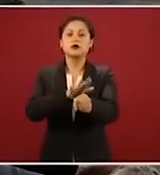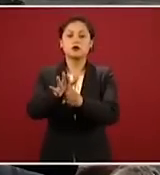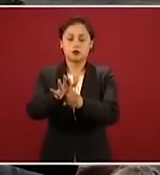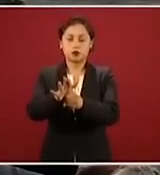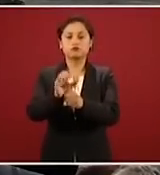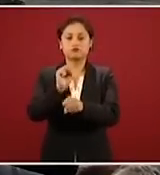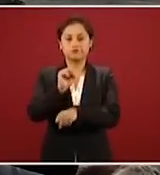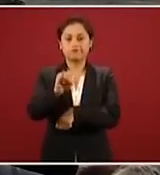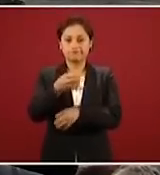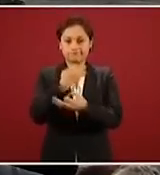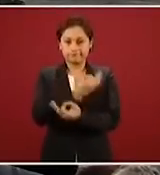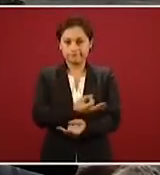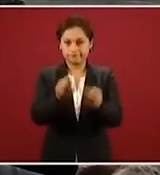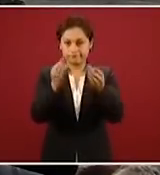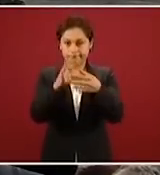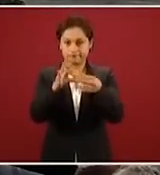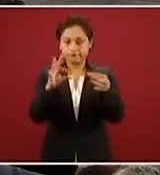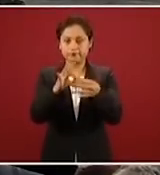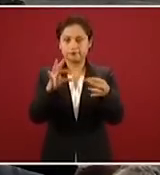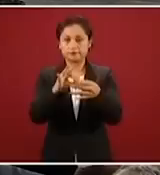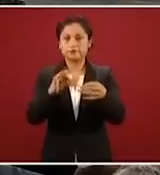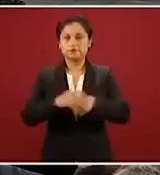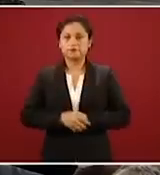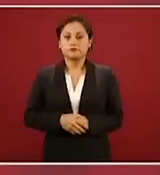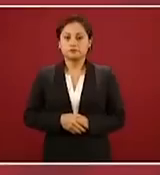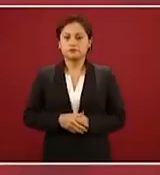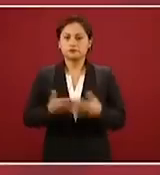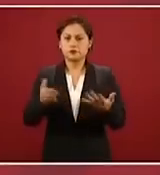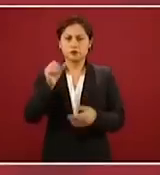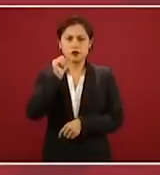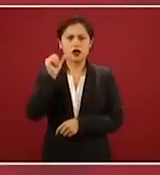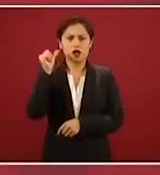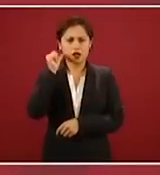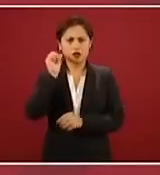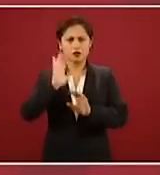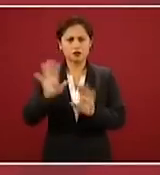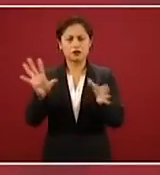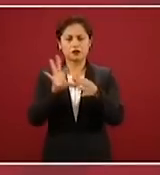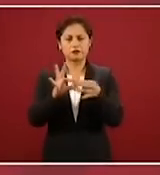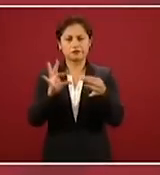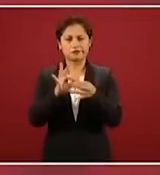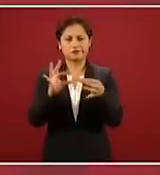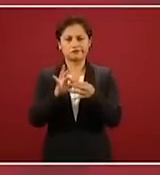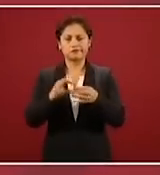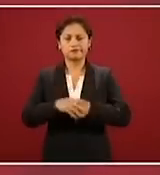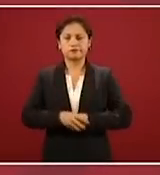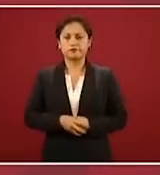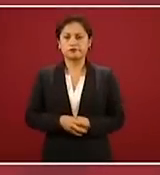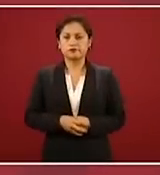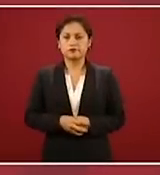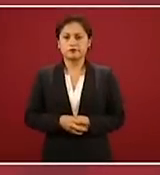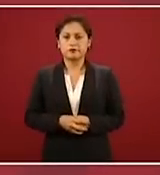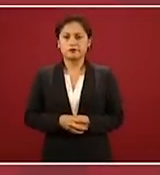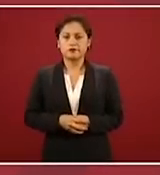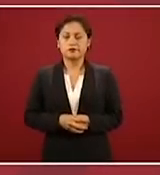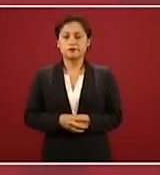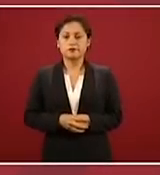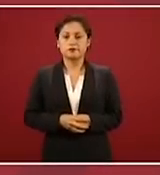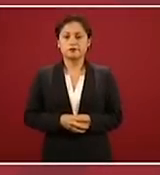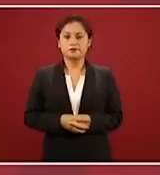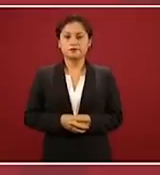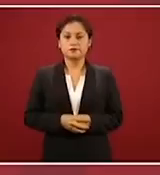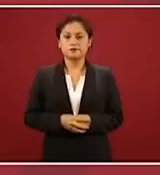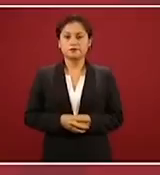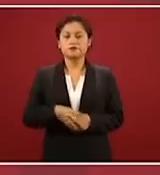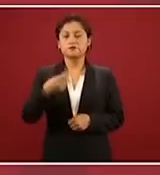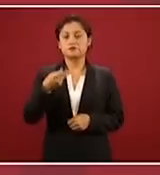qué hospitales. De eso también se habló ayer, pero la verdad